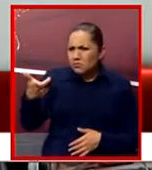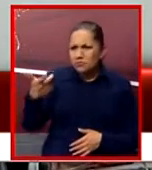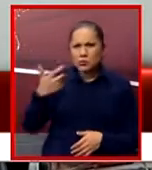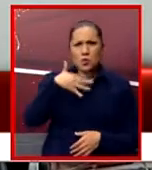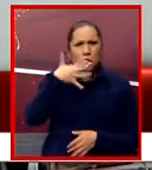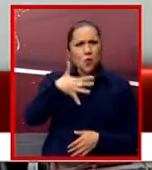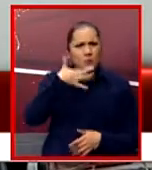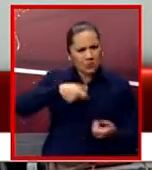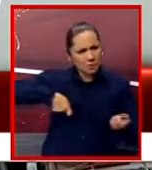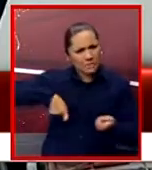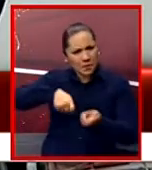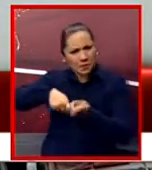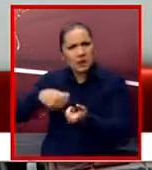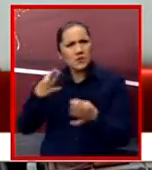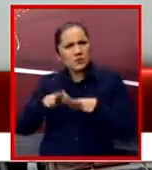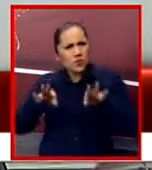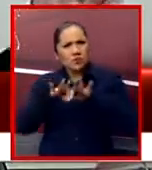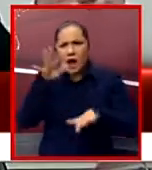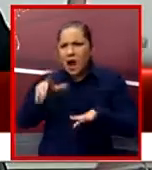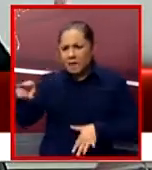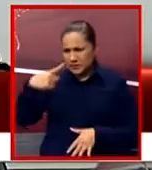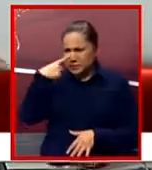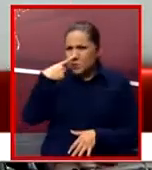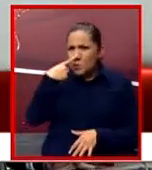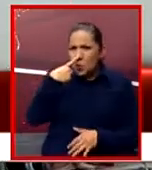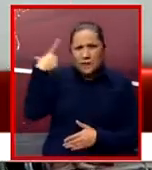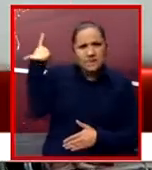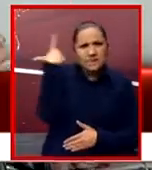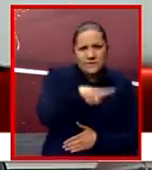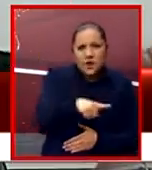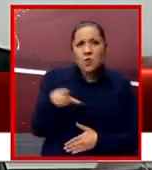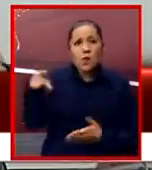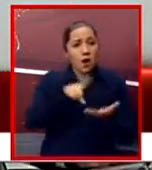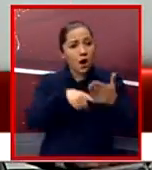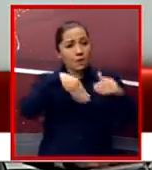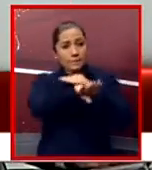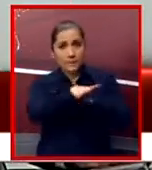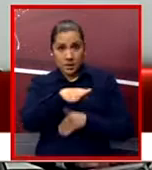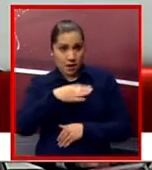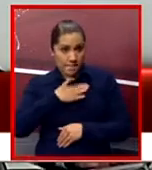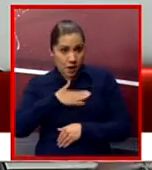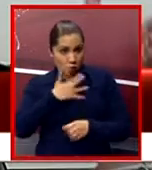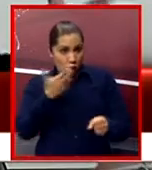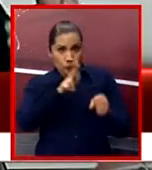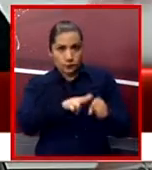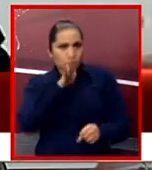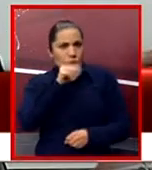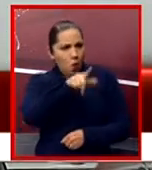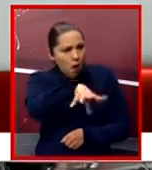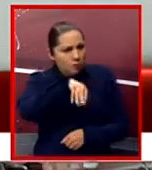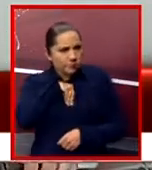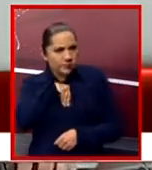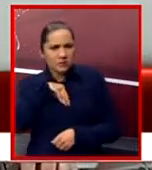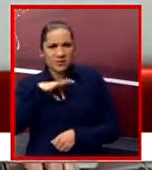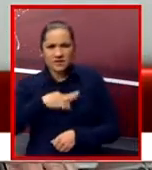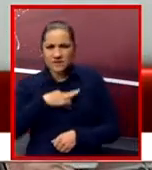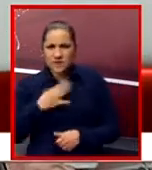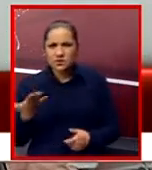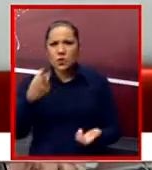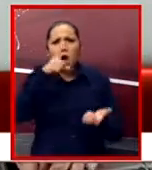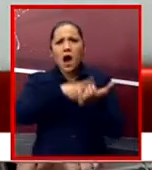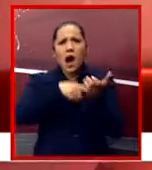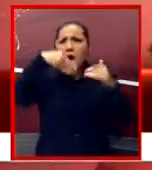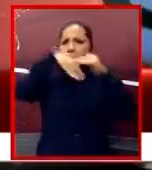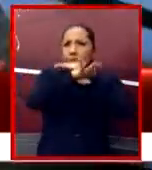huelen horrible, no puede uno ir a los baños de los hospitales porque se infecta uno. Y luego los quirófanos, repito, llenos